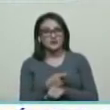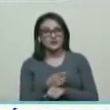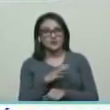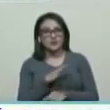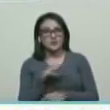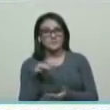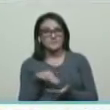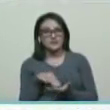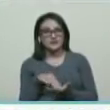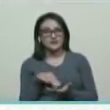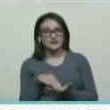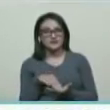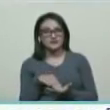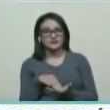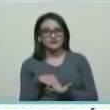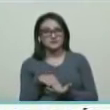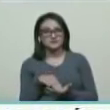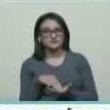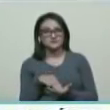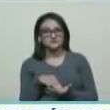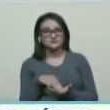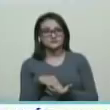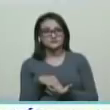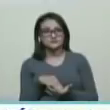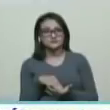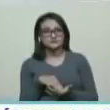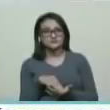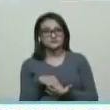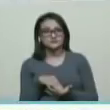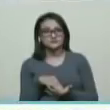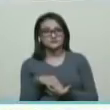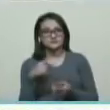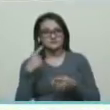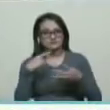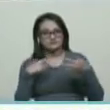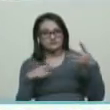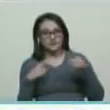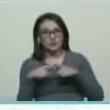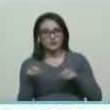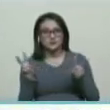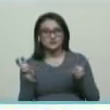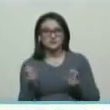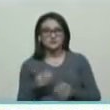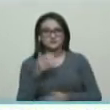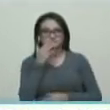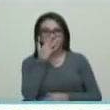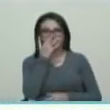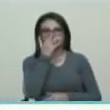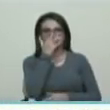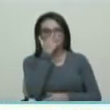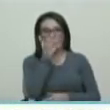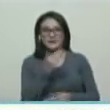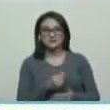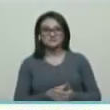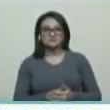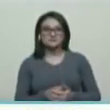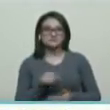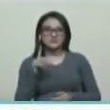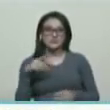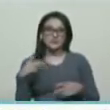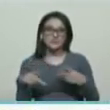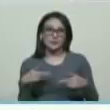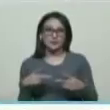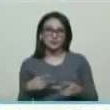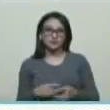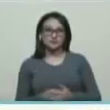estado Miranda, Héctor Rodríguez, ¿no?, entre otros ámbitos. Además de la producción